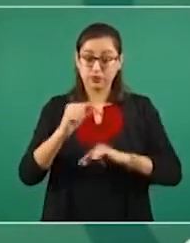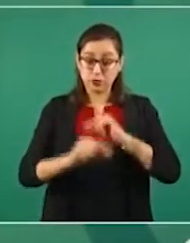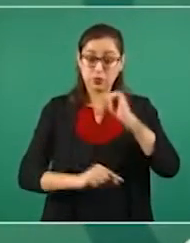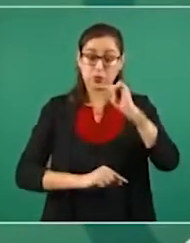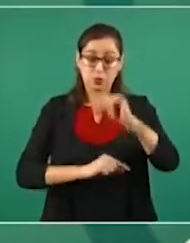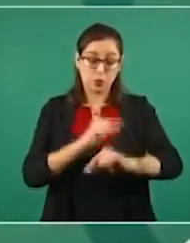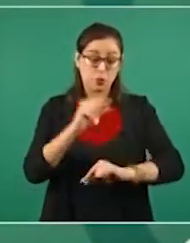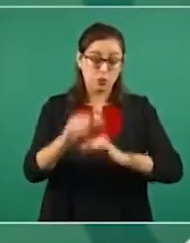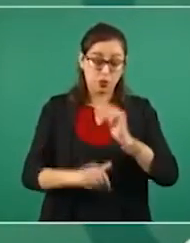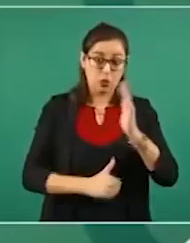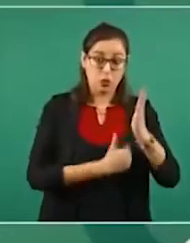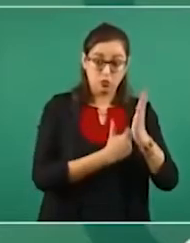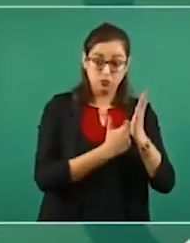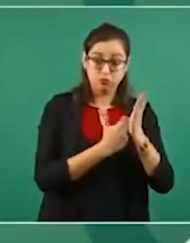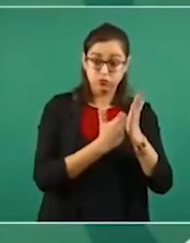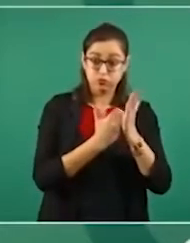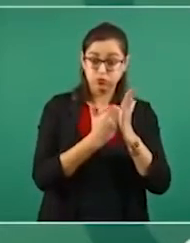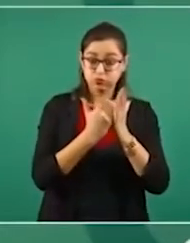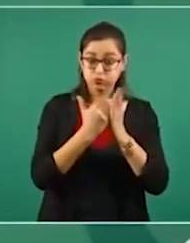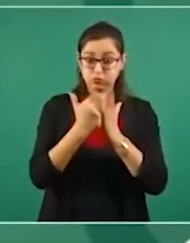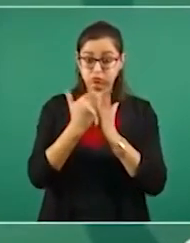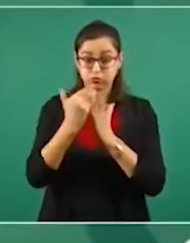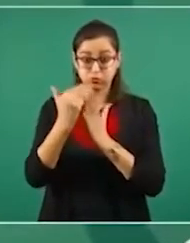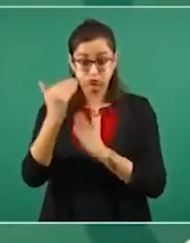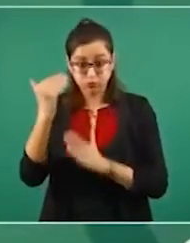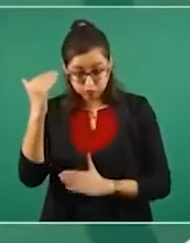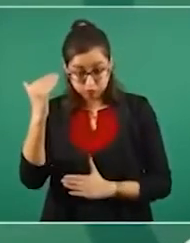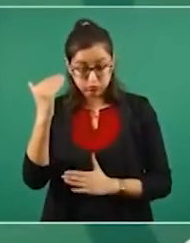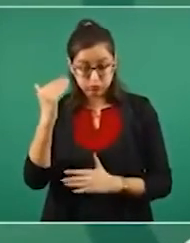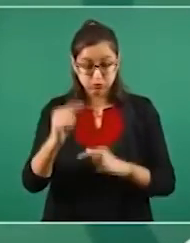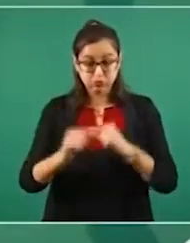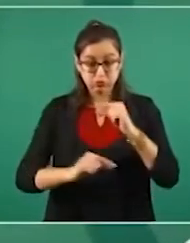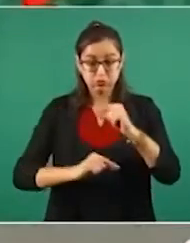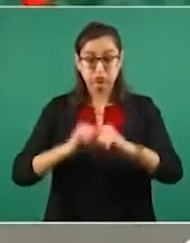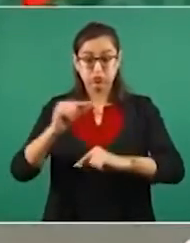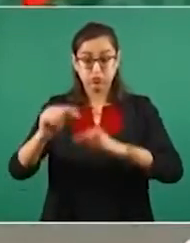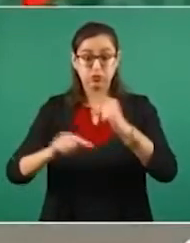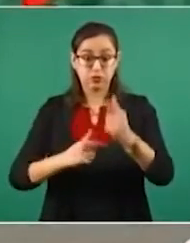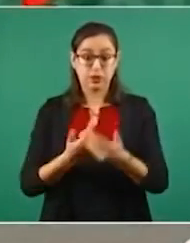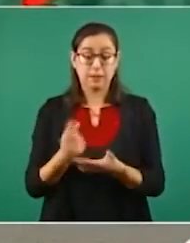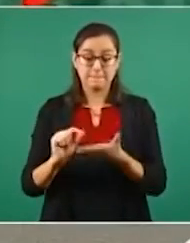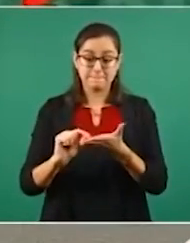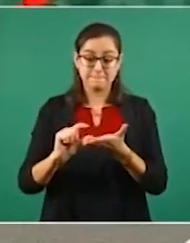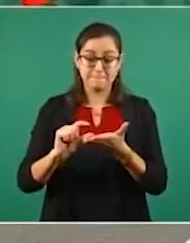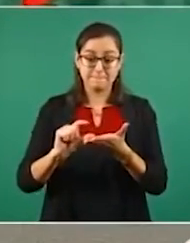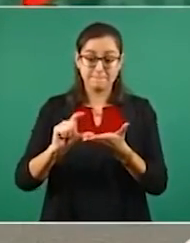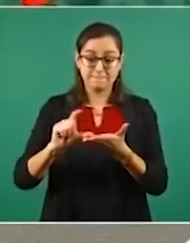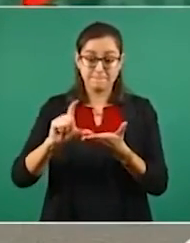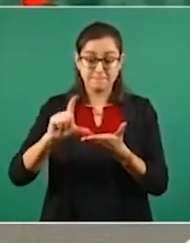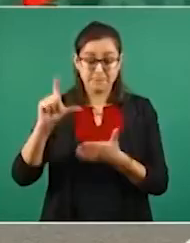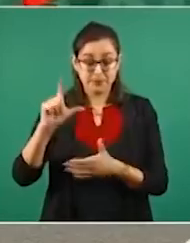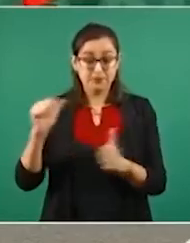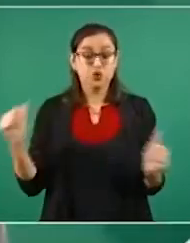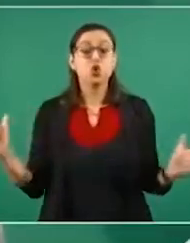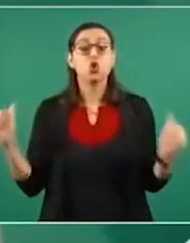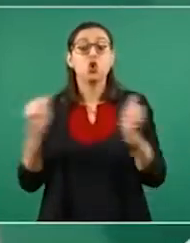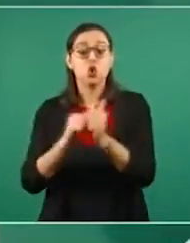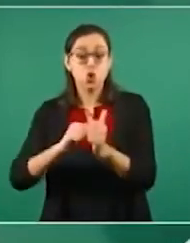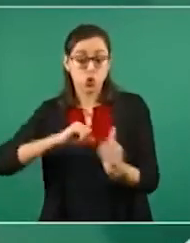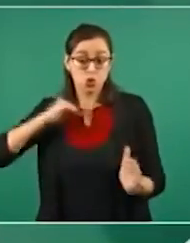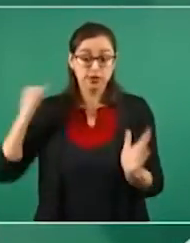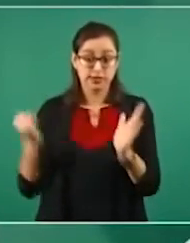aumentando, va a incrementarse al 100% y va a ir aumentando también de acuerdo a la inflación, agregándole la